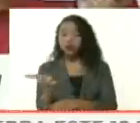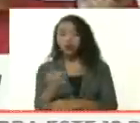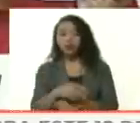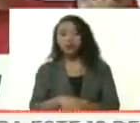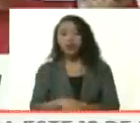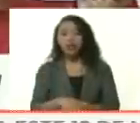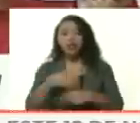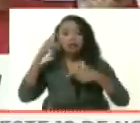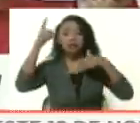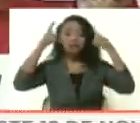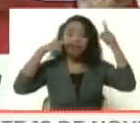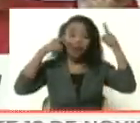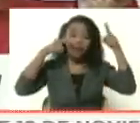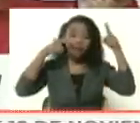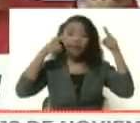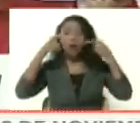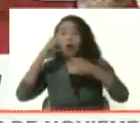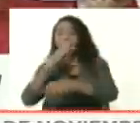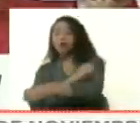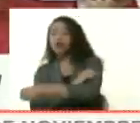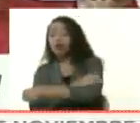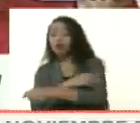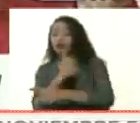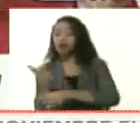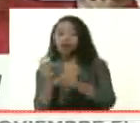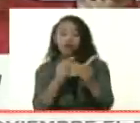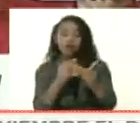Desde el chavismo y el oposicionismo.